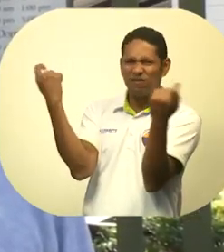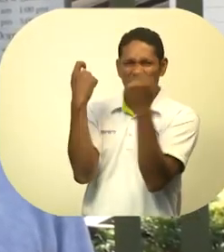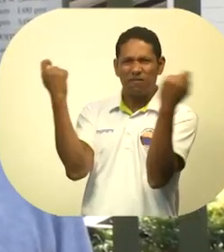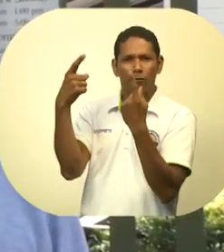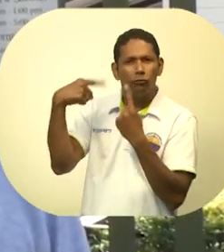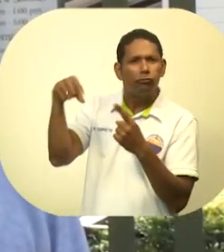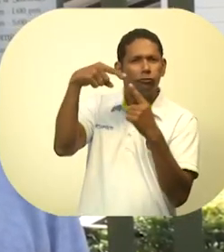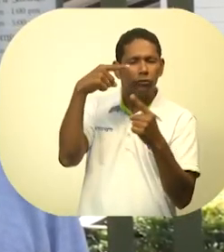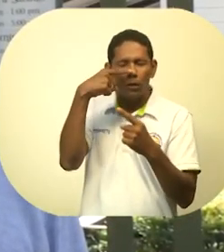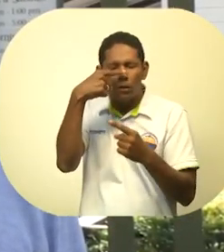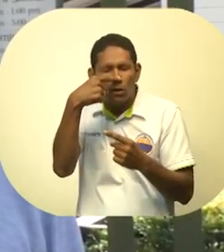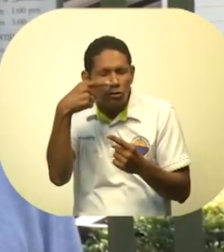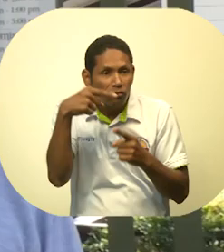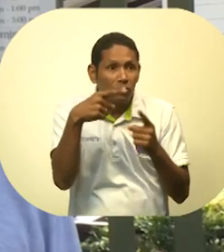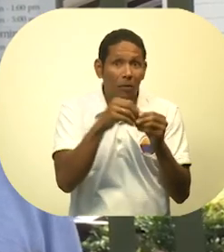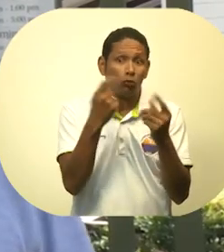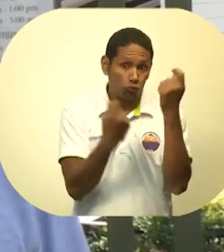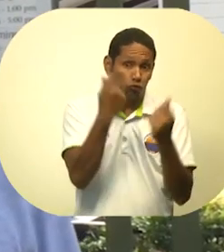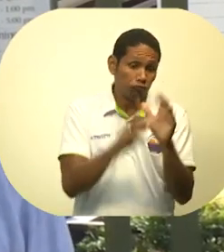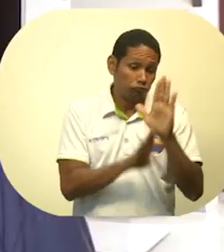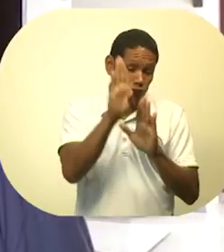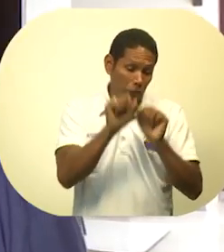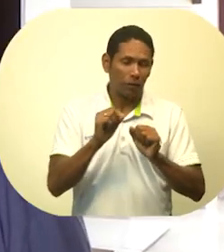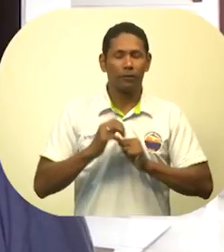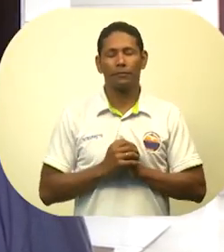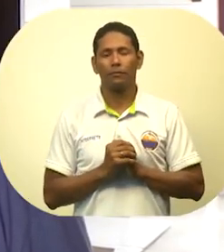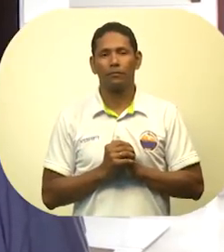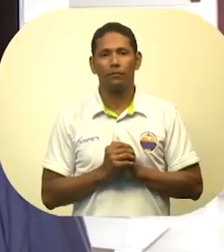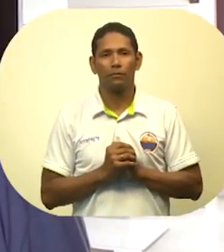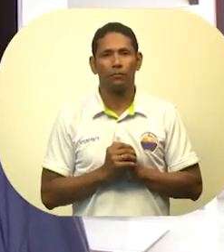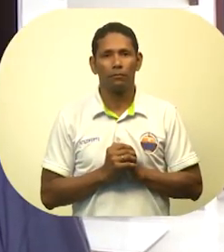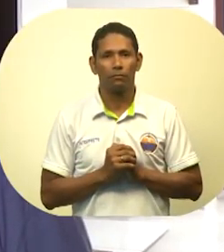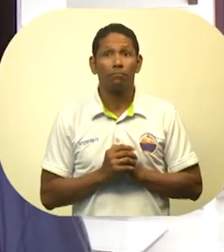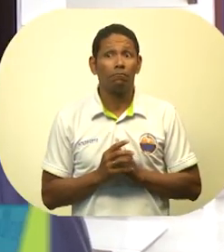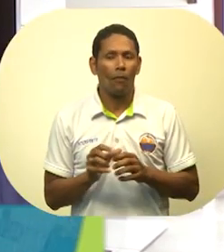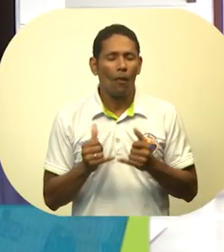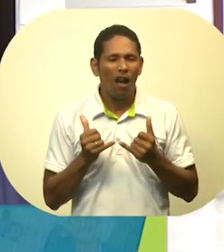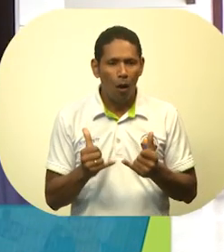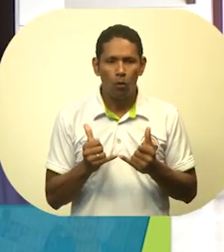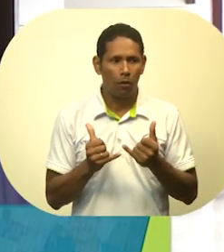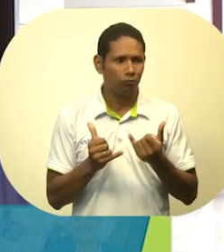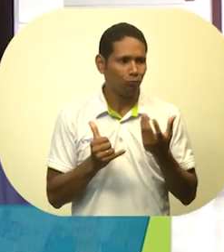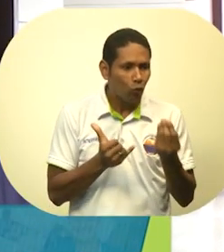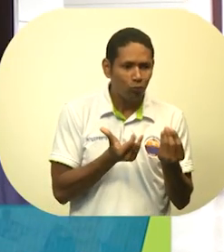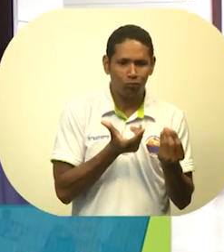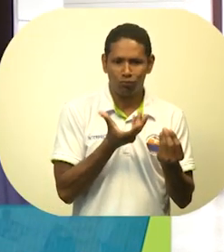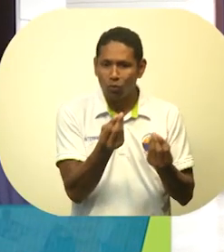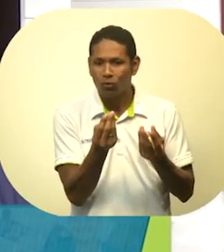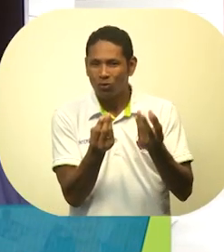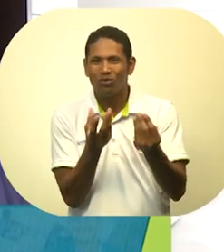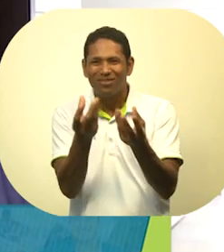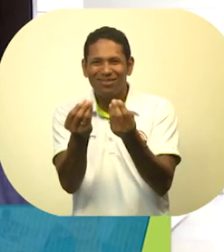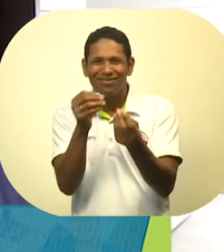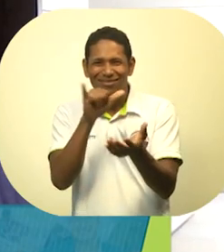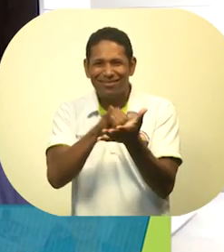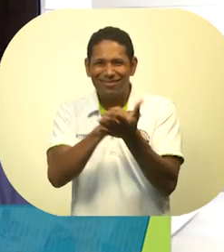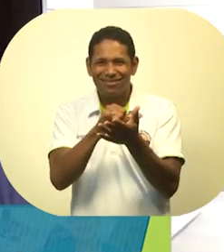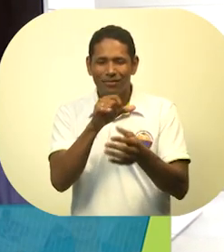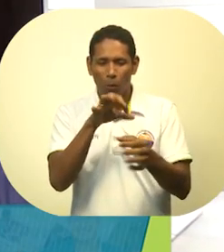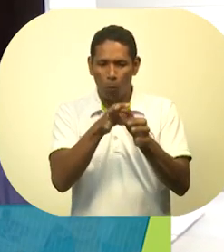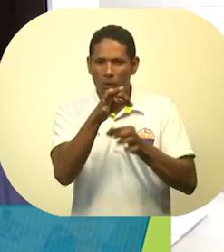esto pueda crecer la economía. Muy enfocados ahora en que todos los grupos, ya aquí en Aracataca y en la región